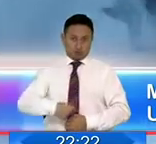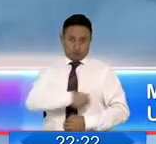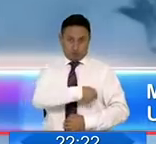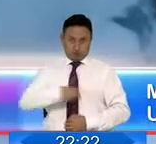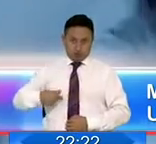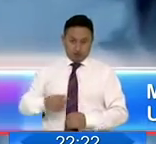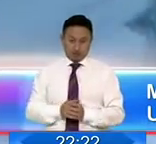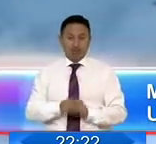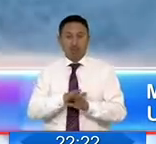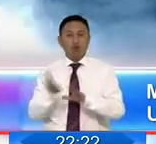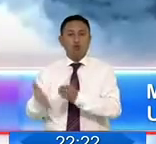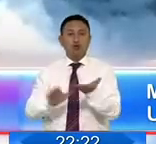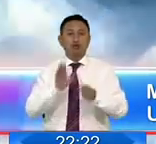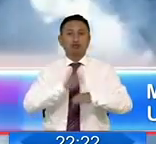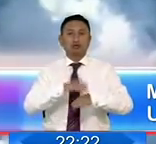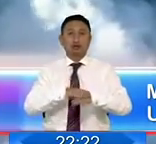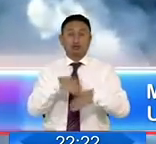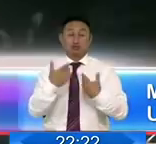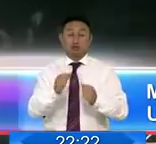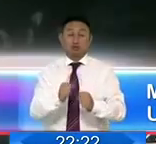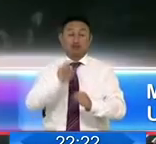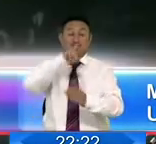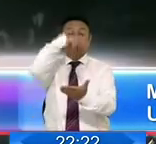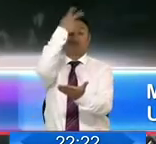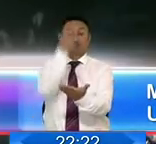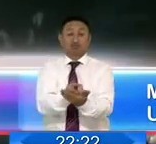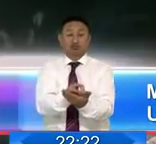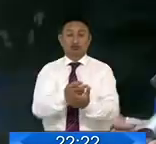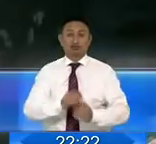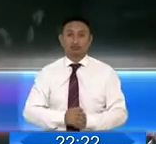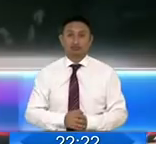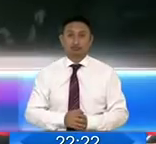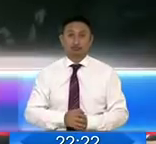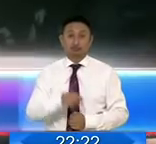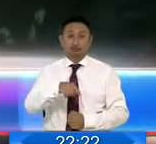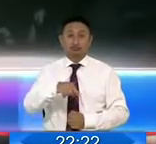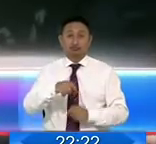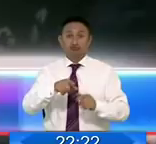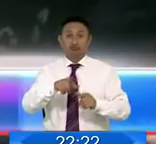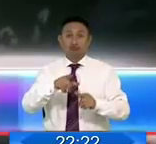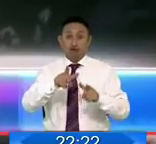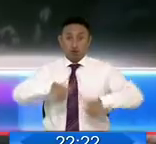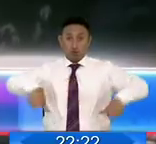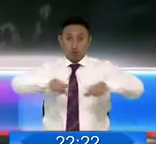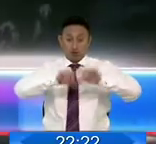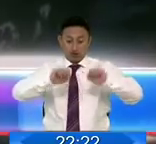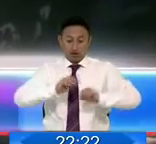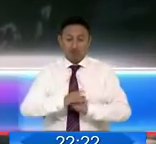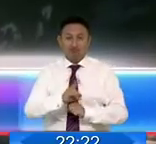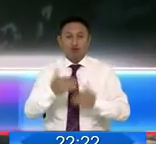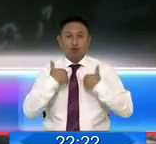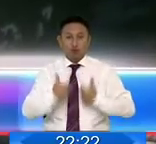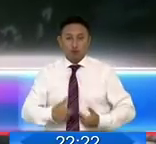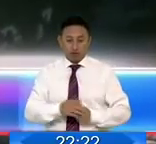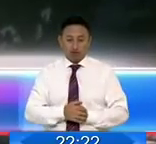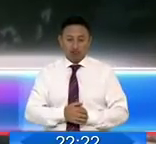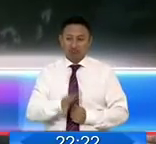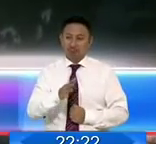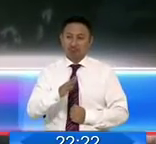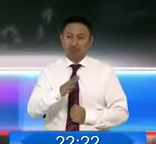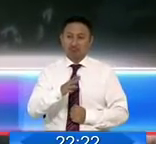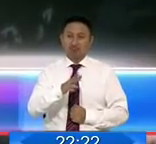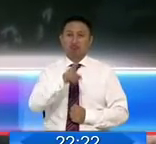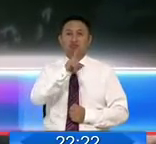que falleció producto de una mortal caída. Ya en el punto comenzamos a hacer las labores de extracción de una grieta de aproximadamente